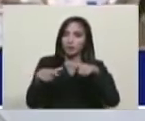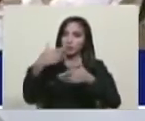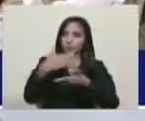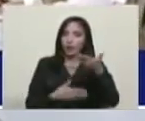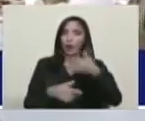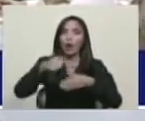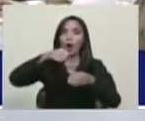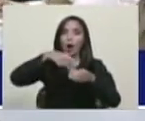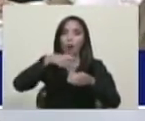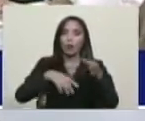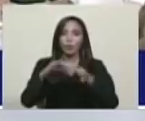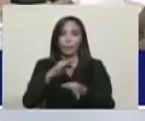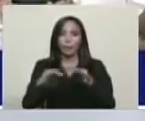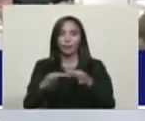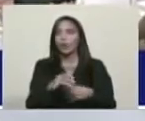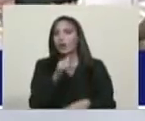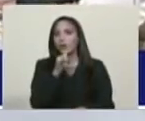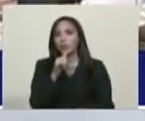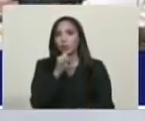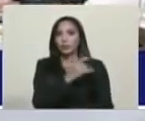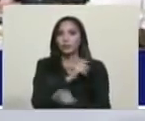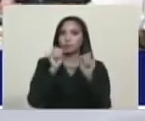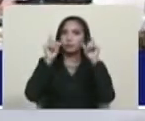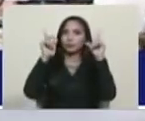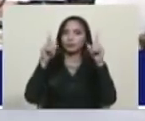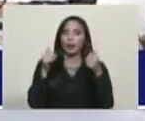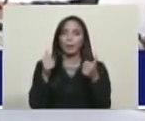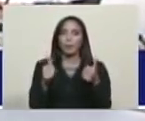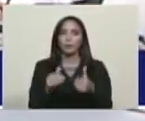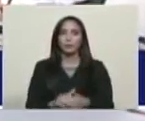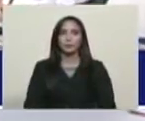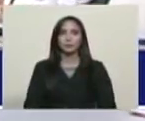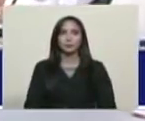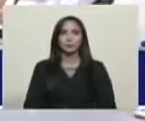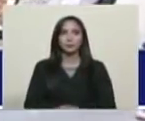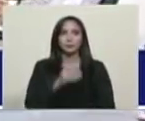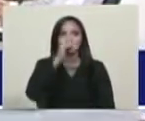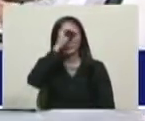ahorro. Las noticias que le tengo son extraordinarias.